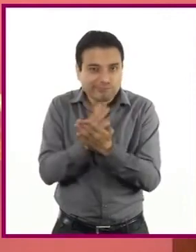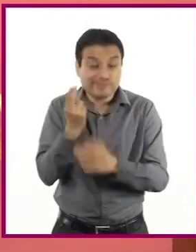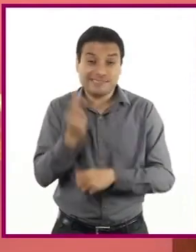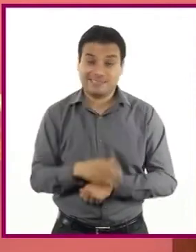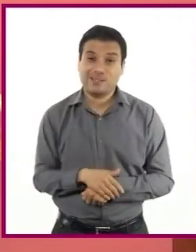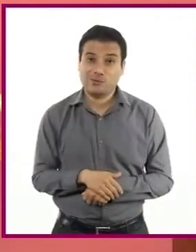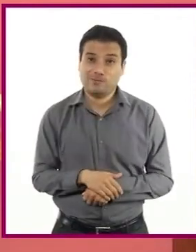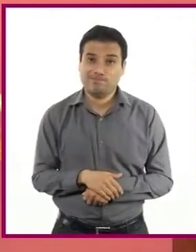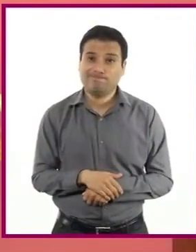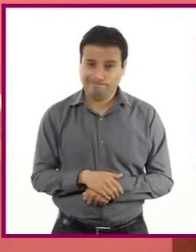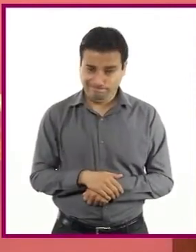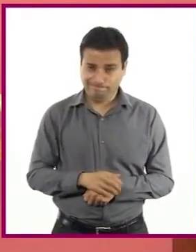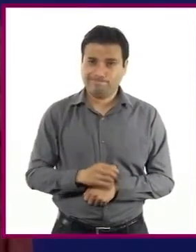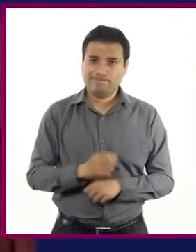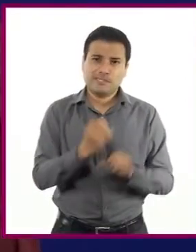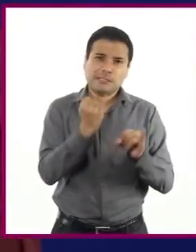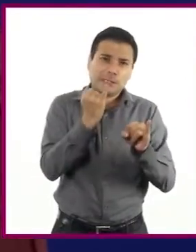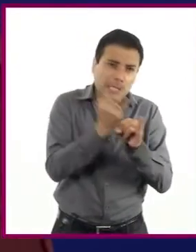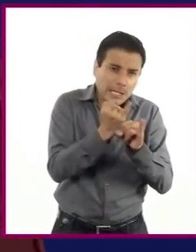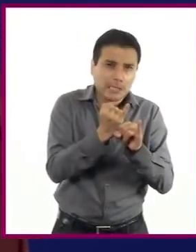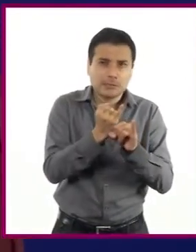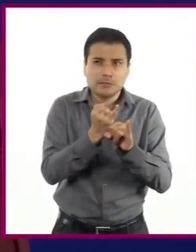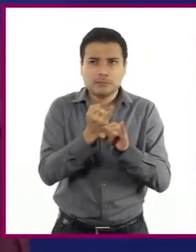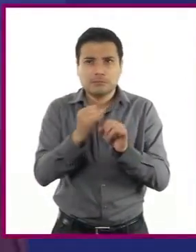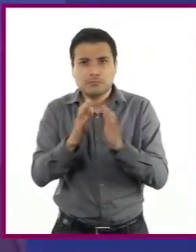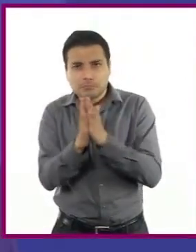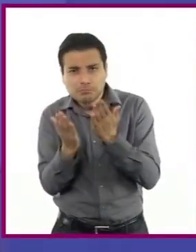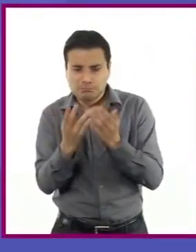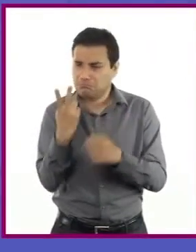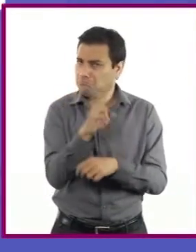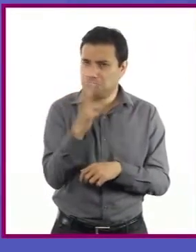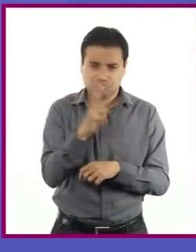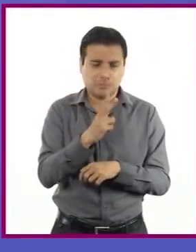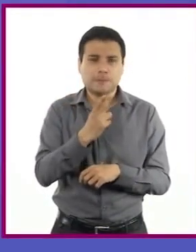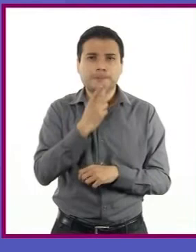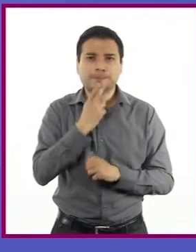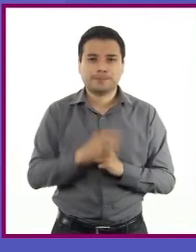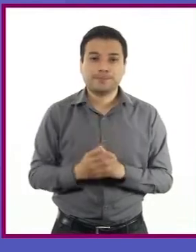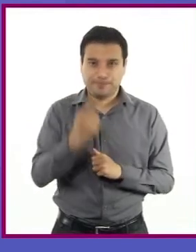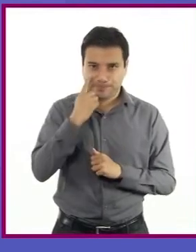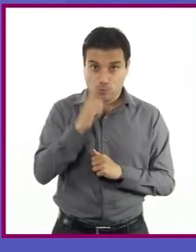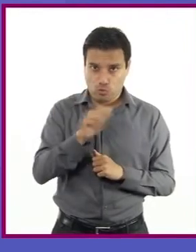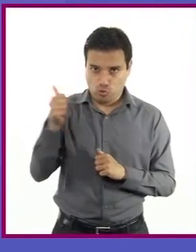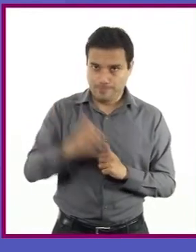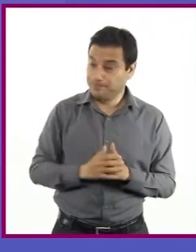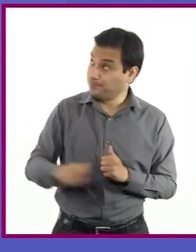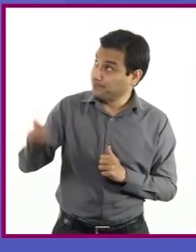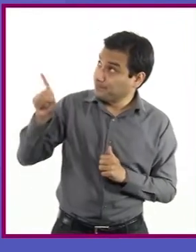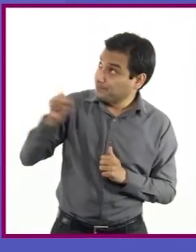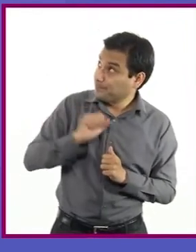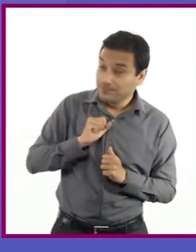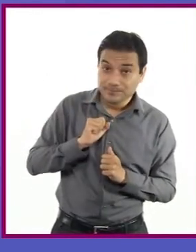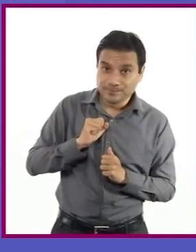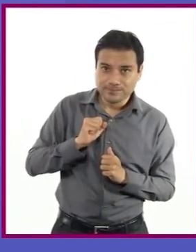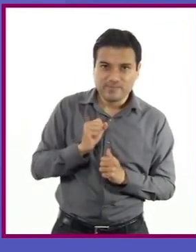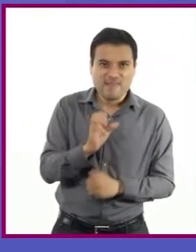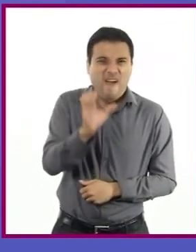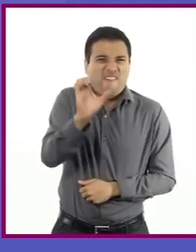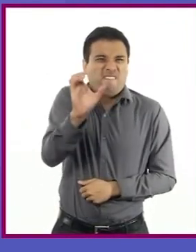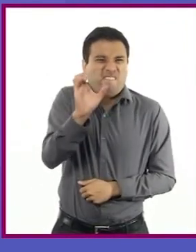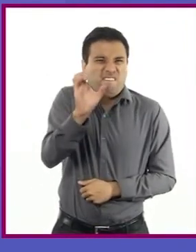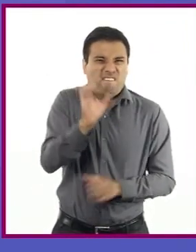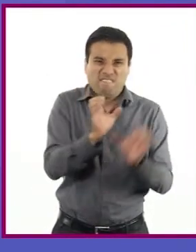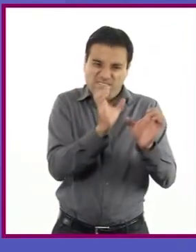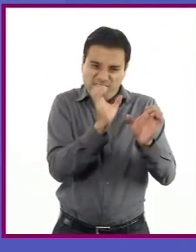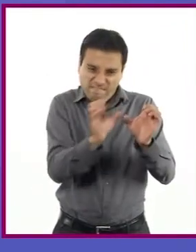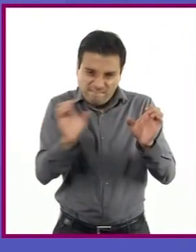independientemente del soporte en el que se encuentre. Algo similar ocurre con las enciclopedias, esos compendios del conocimiento humano